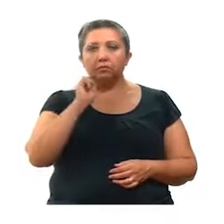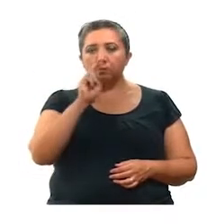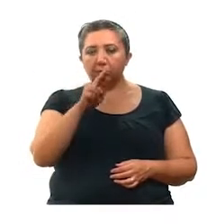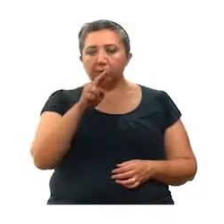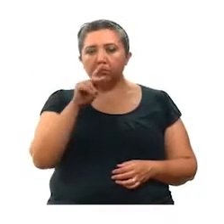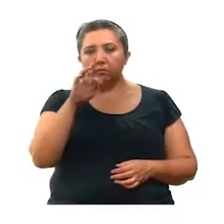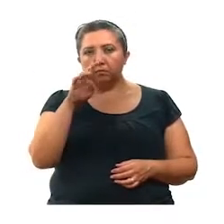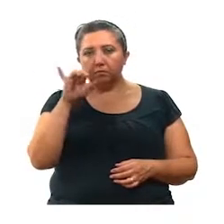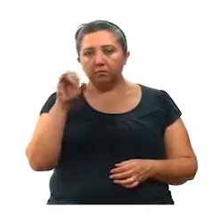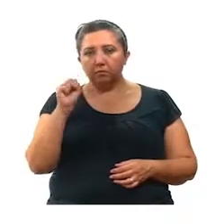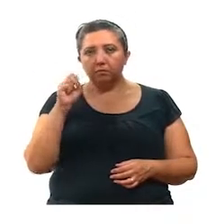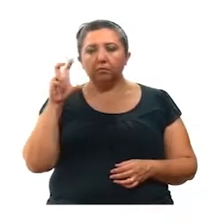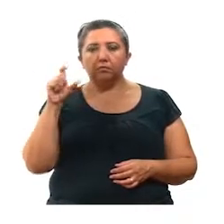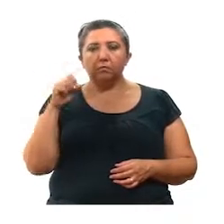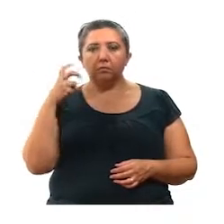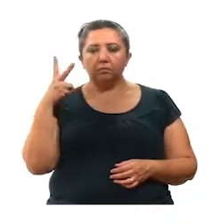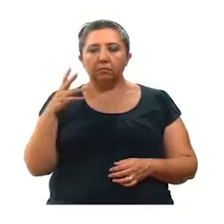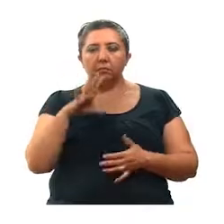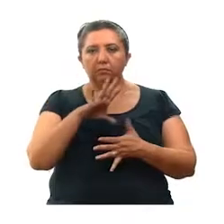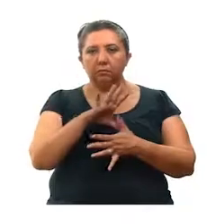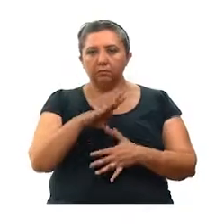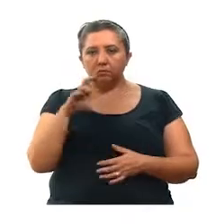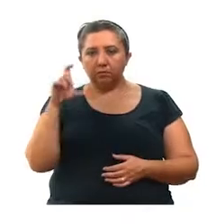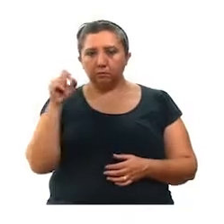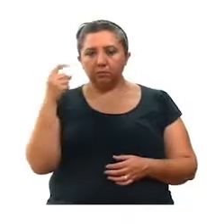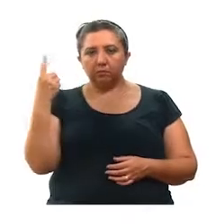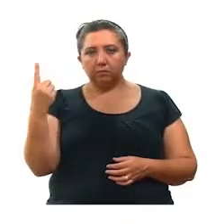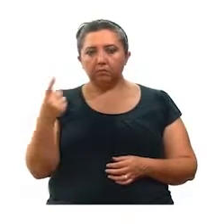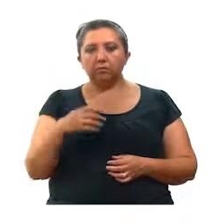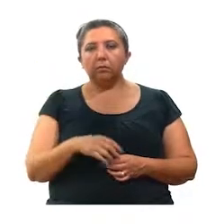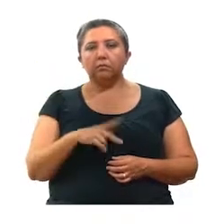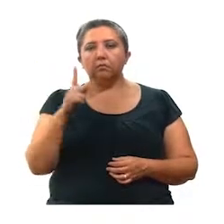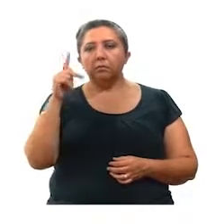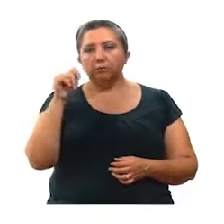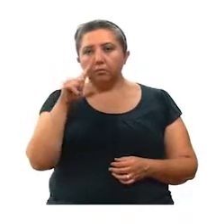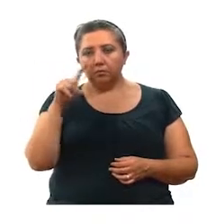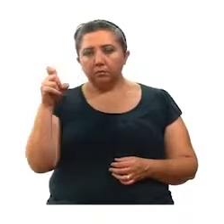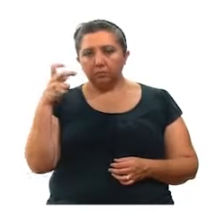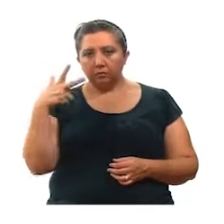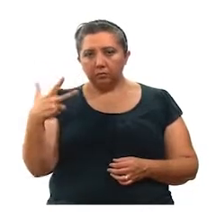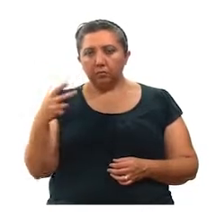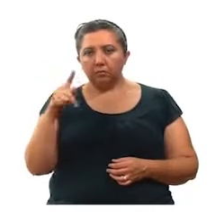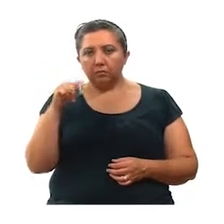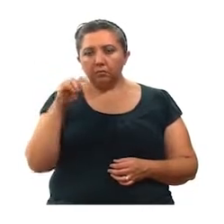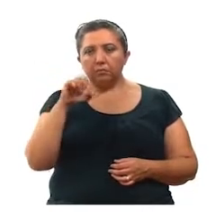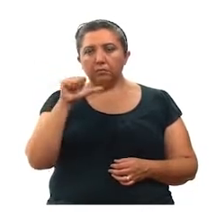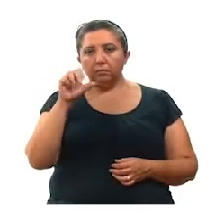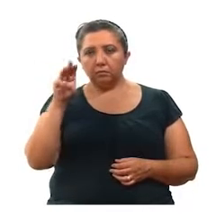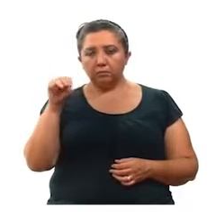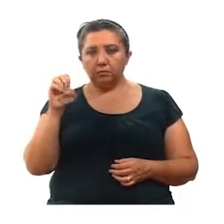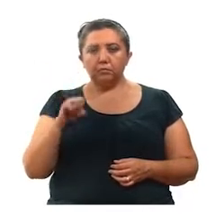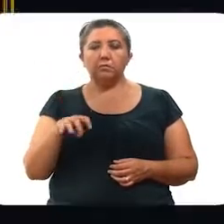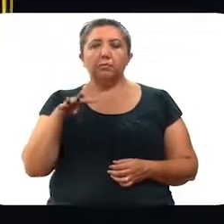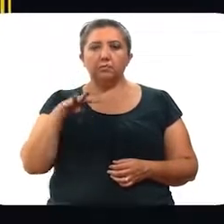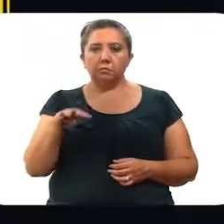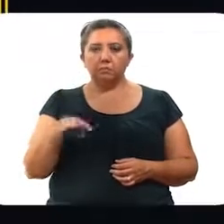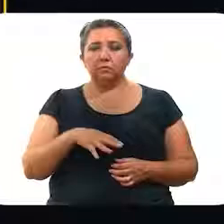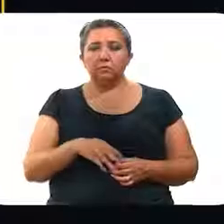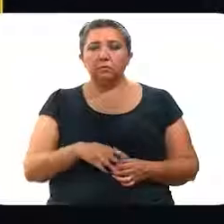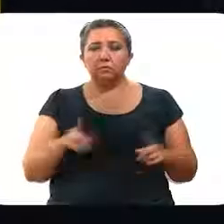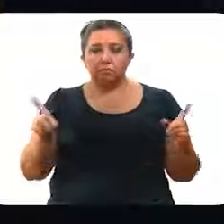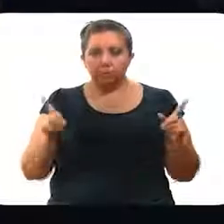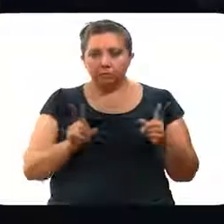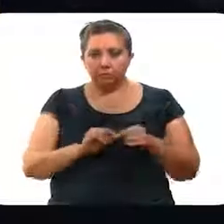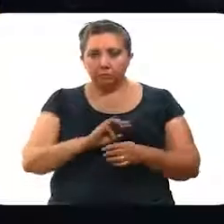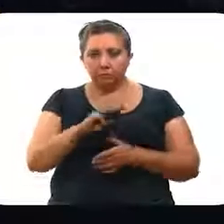del Bosque, 22, Las Américas, 21, Polígono 108 y Montes de Amé, 19.